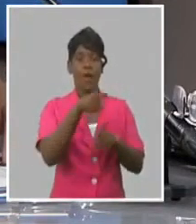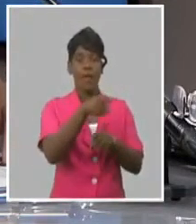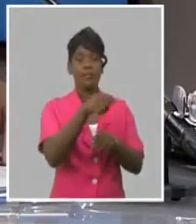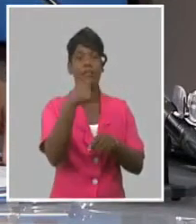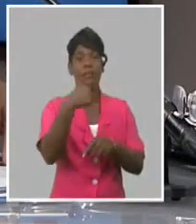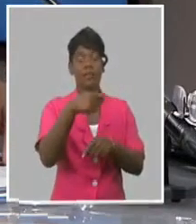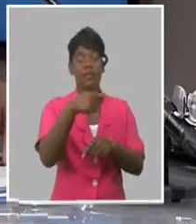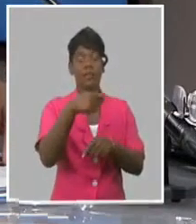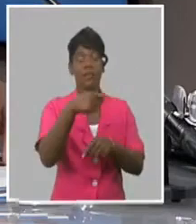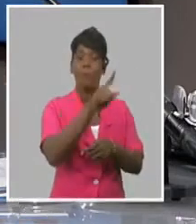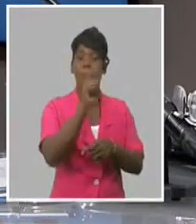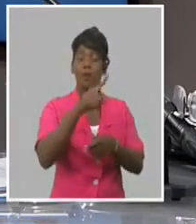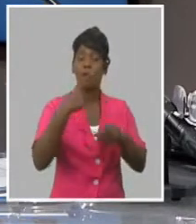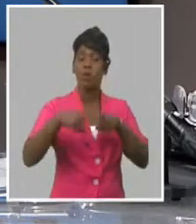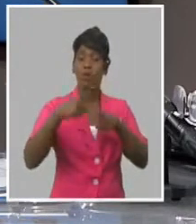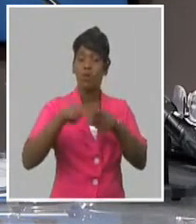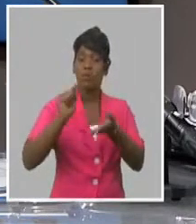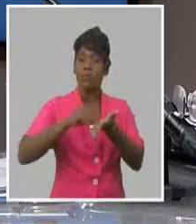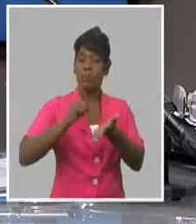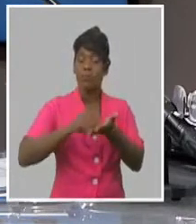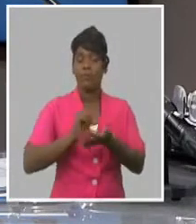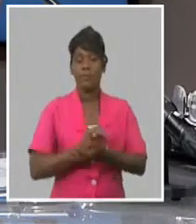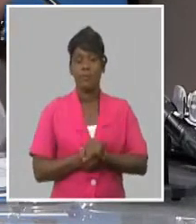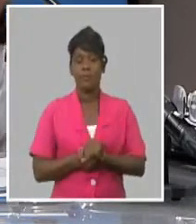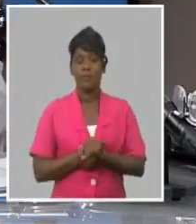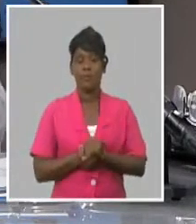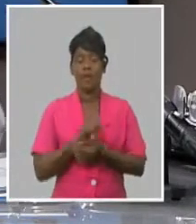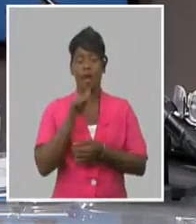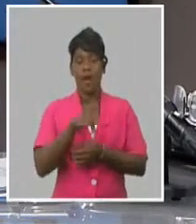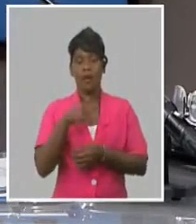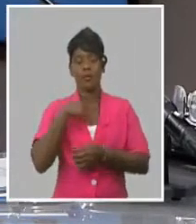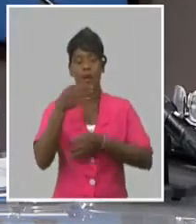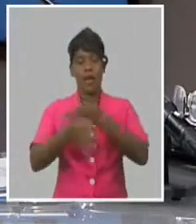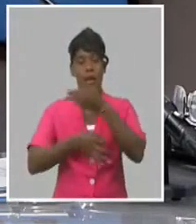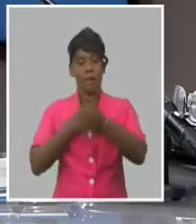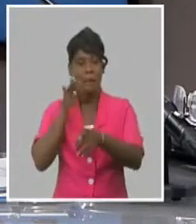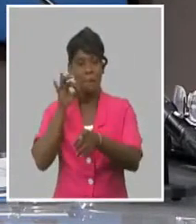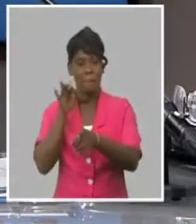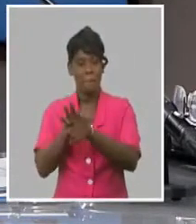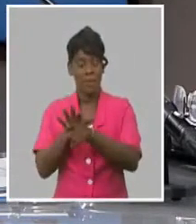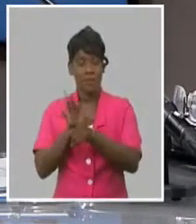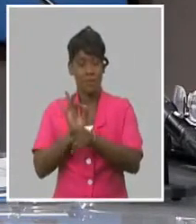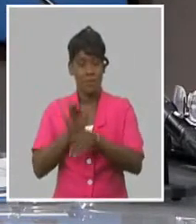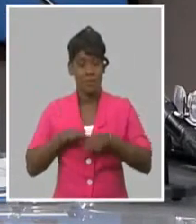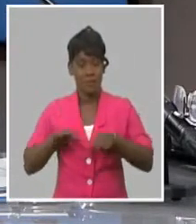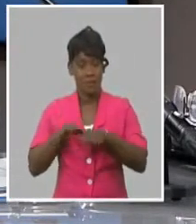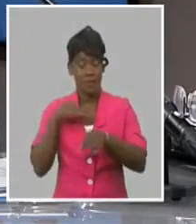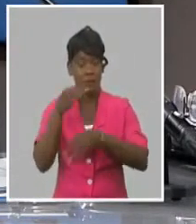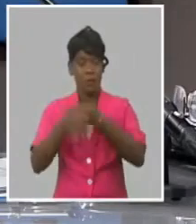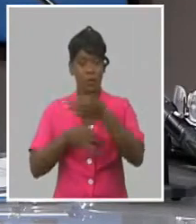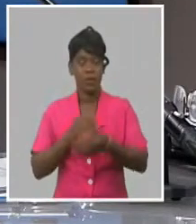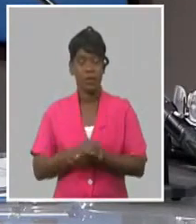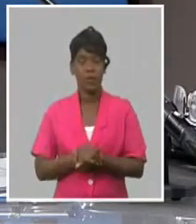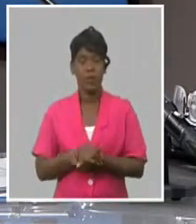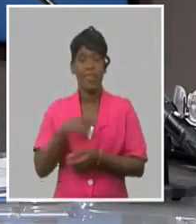la complejidad de los grupos escala. Ahora, yo dije al principio, el salario tiene que respaldar